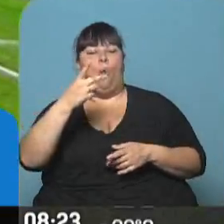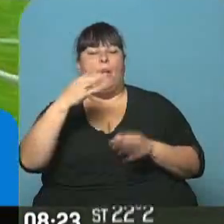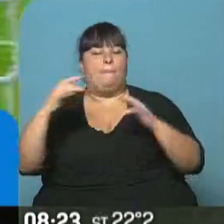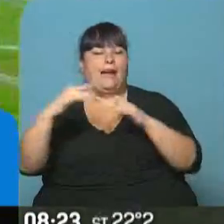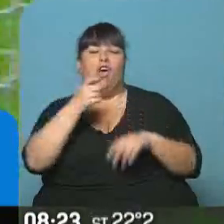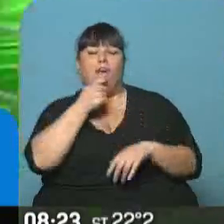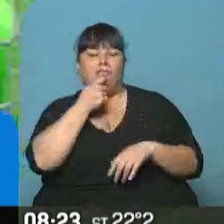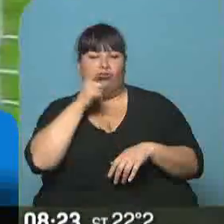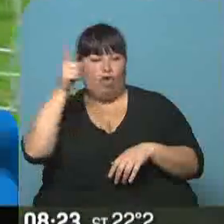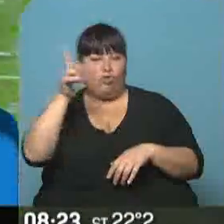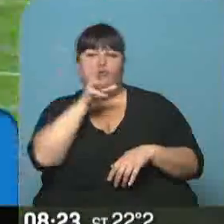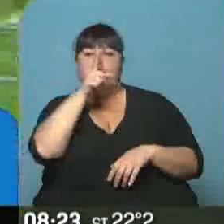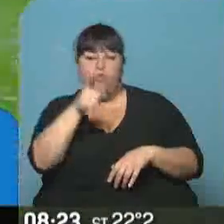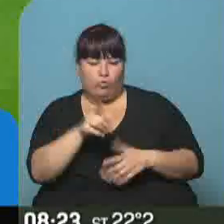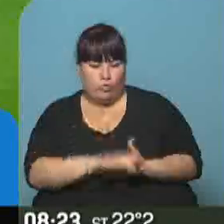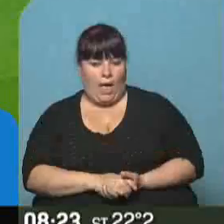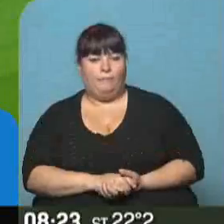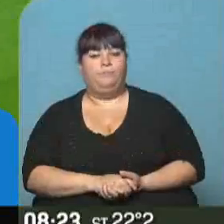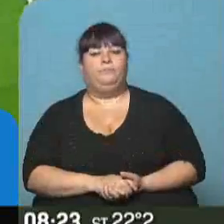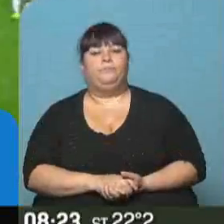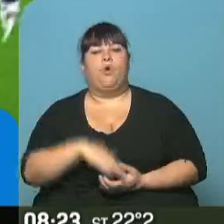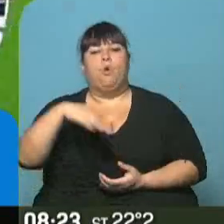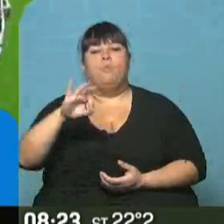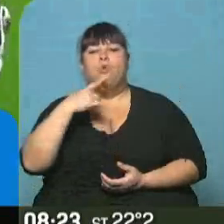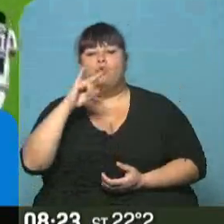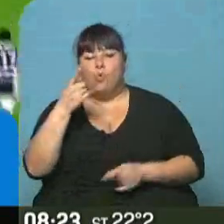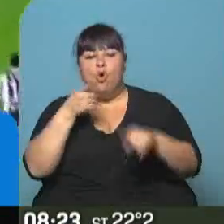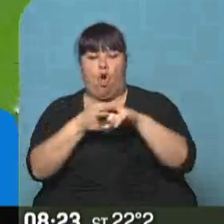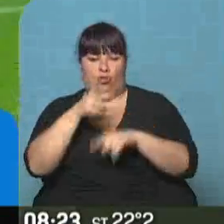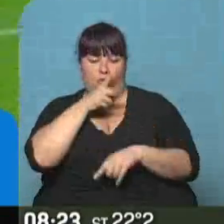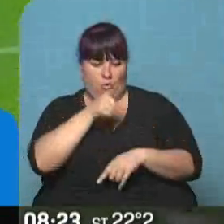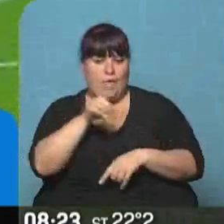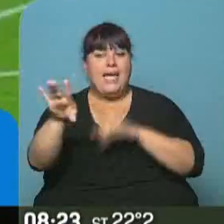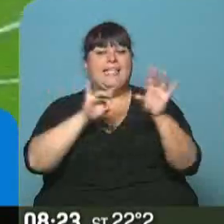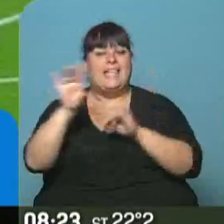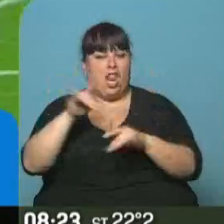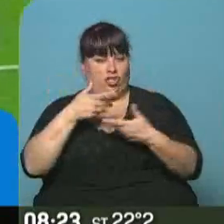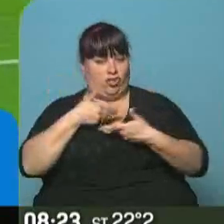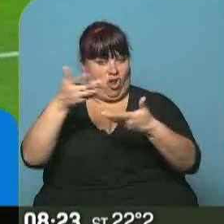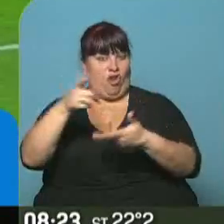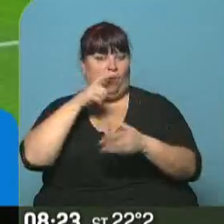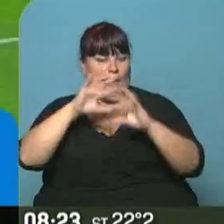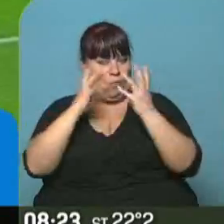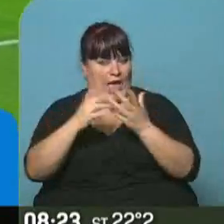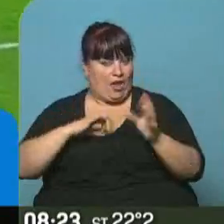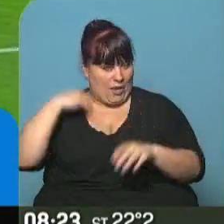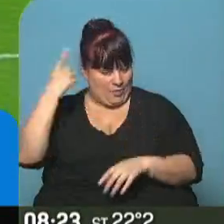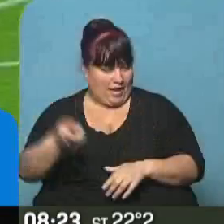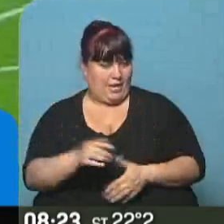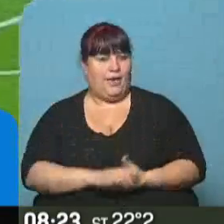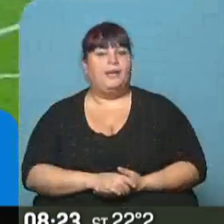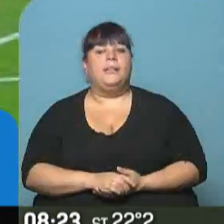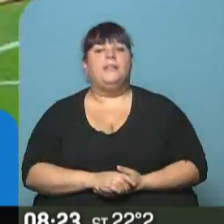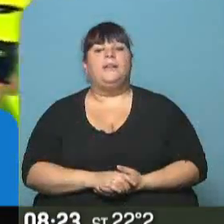de amistosos allí en Rusia, en Moscú, ante el equipo local, la selección anfitriona de la Copa del Mundo el año que viene, y